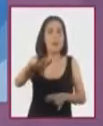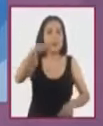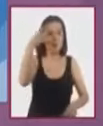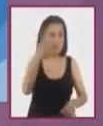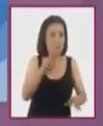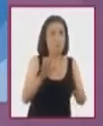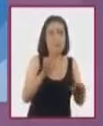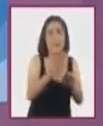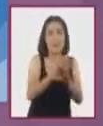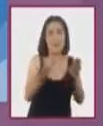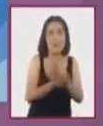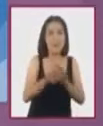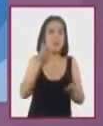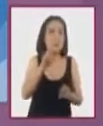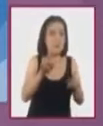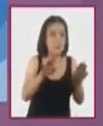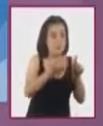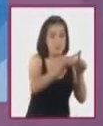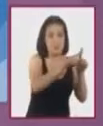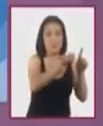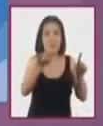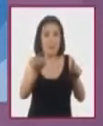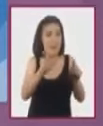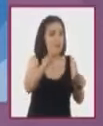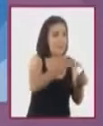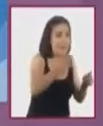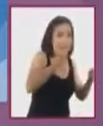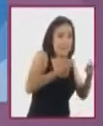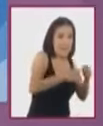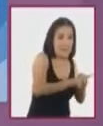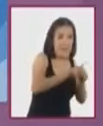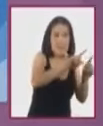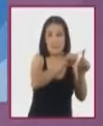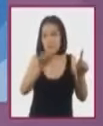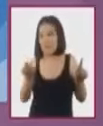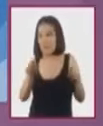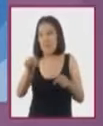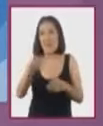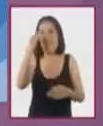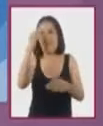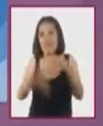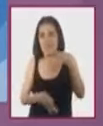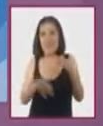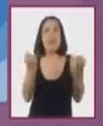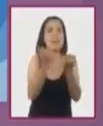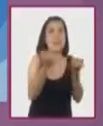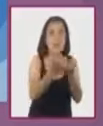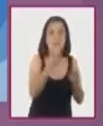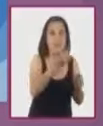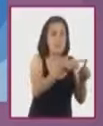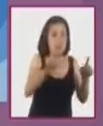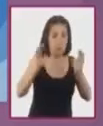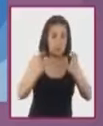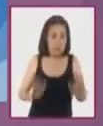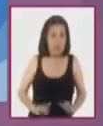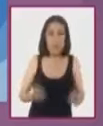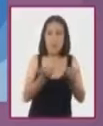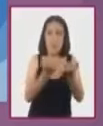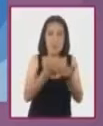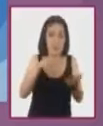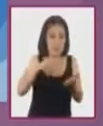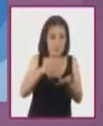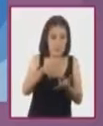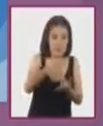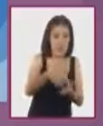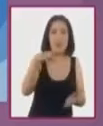móvil es la longitud entre la posición inicial y la final. Una magnitud física es la propiedad que tienen los cuerpos para ser